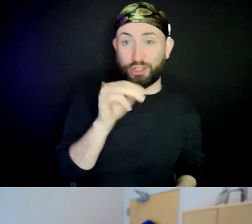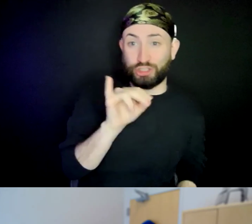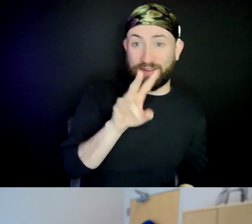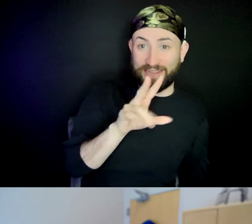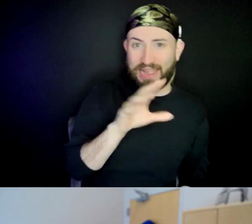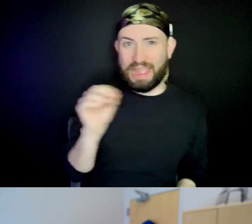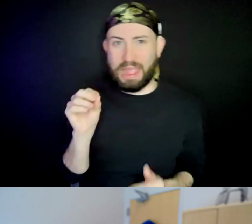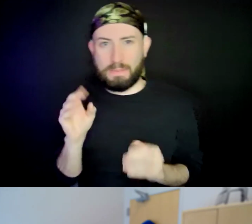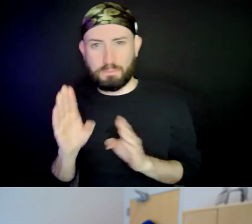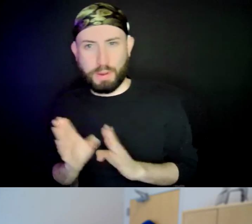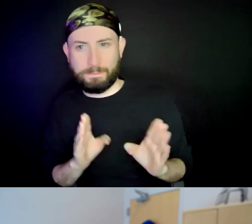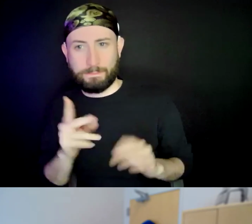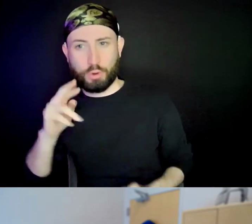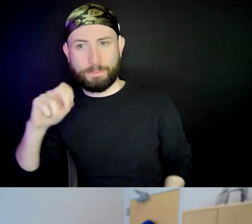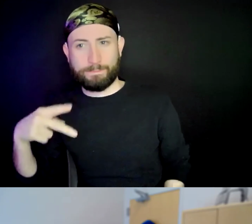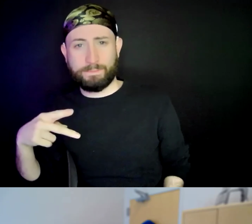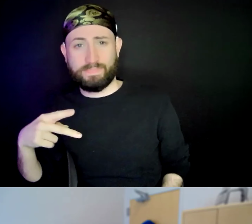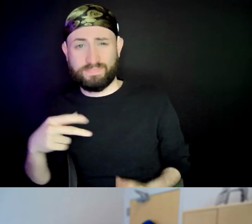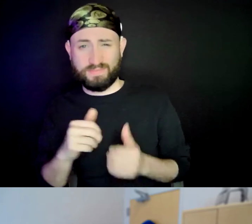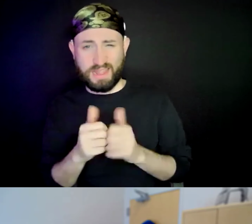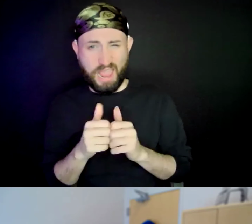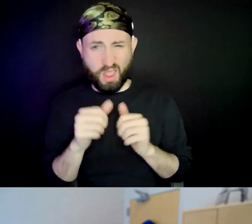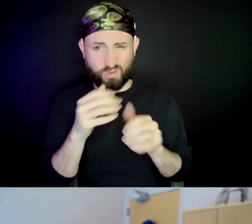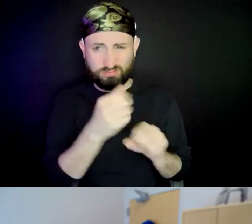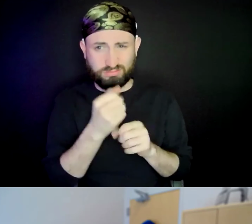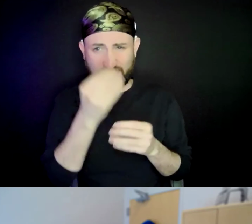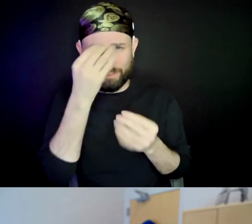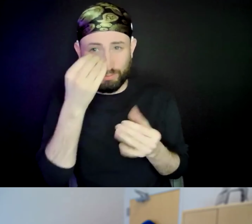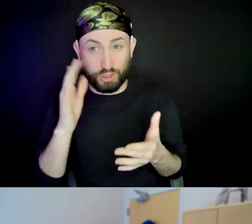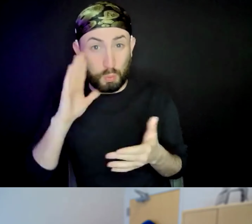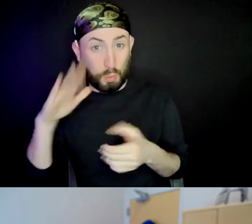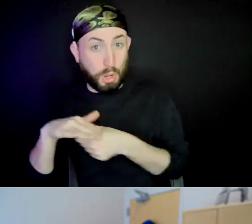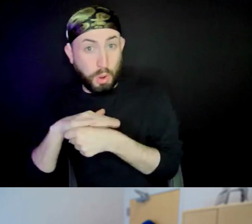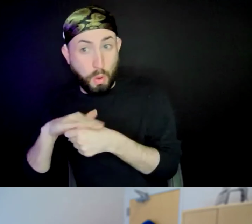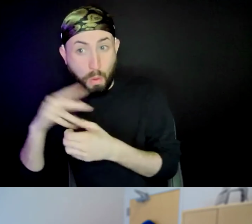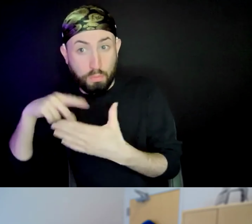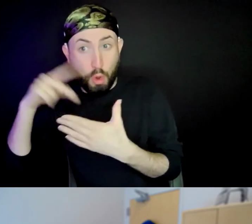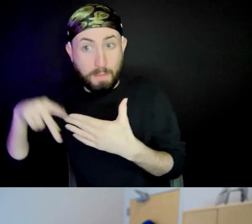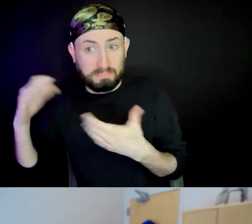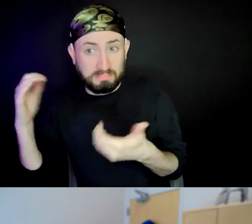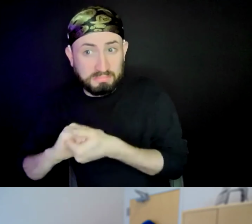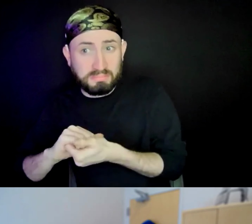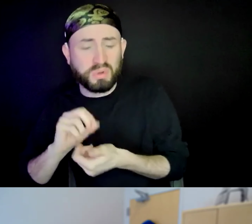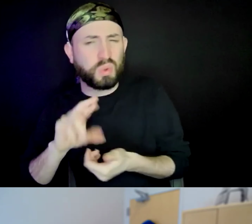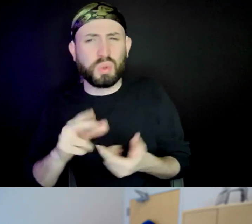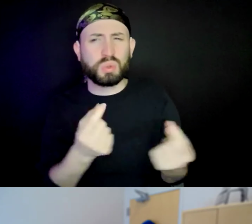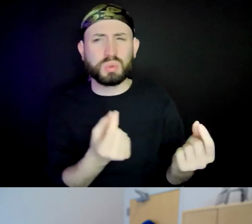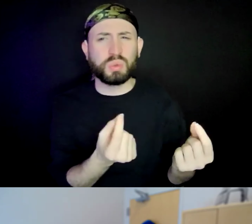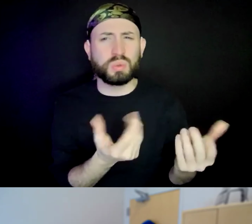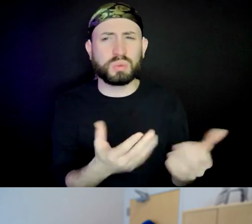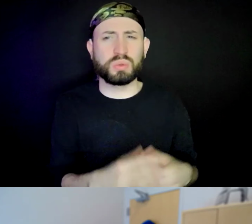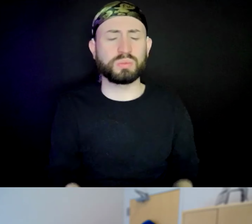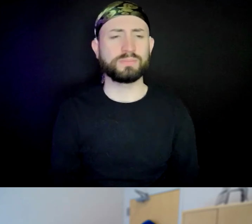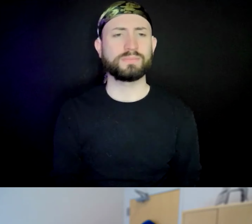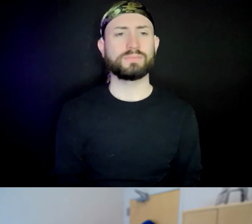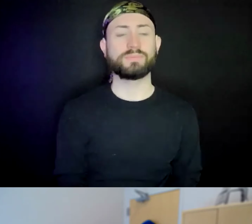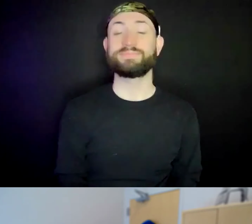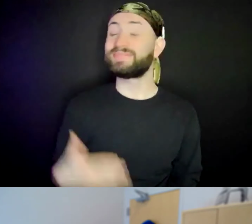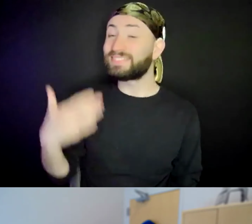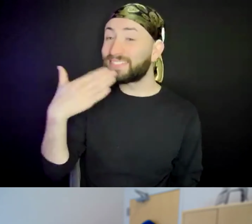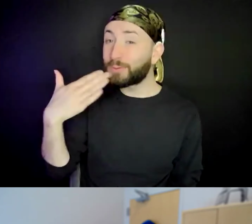la violencia doméstica podría eh, beneficiarse de una capacitación sobre el VIH y el uso de PrEP.